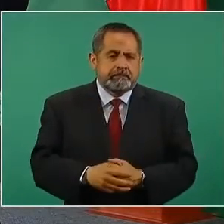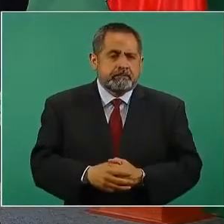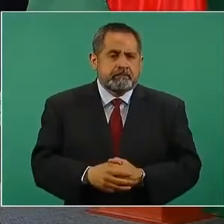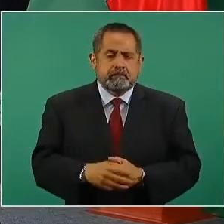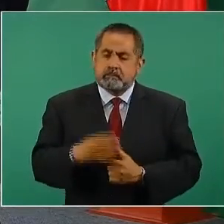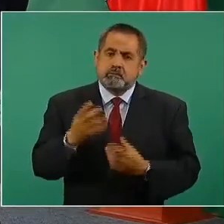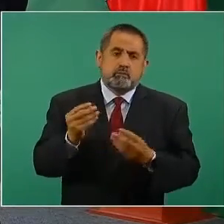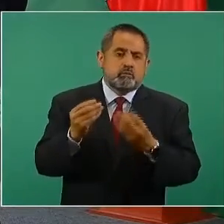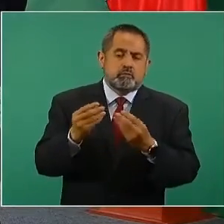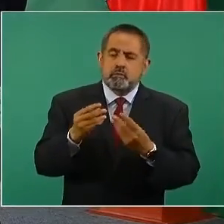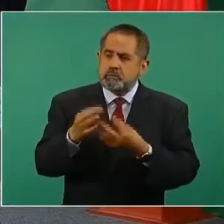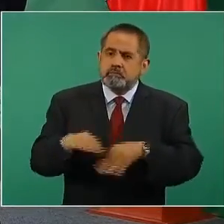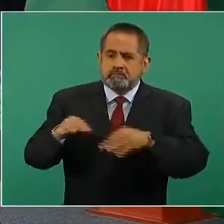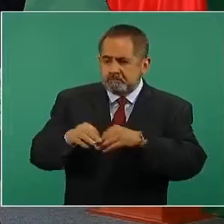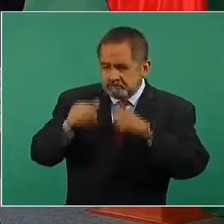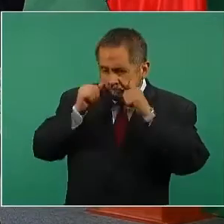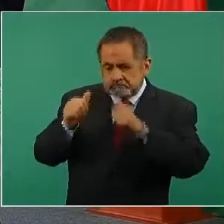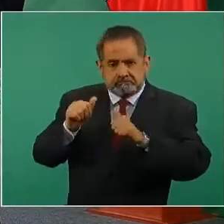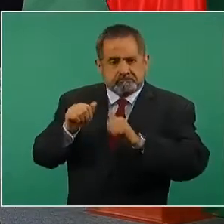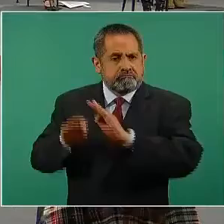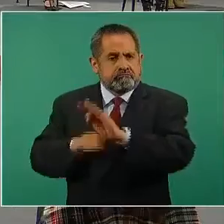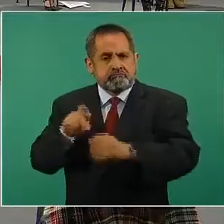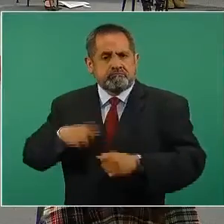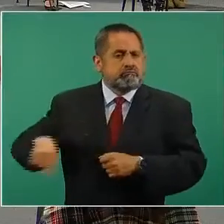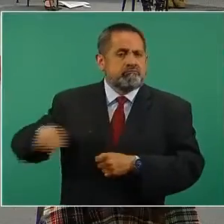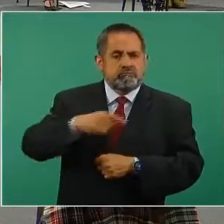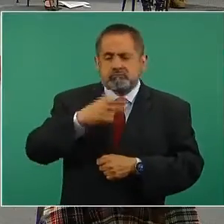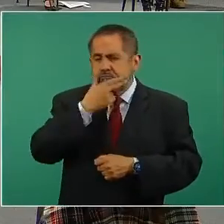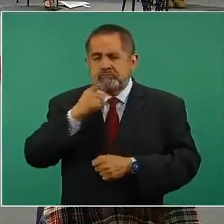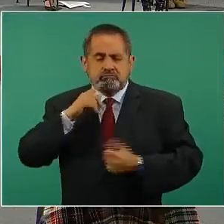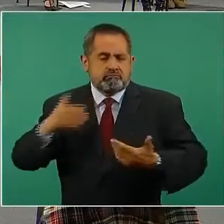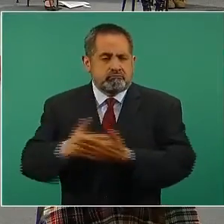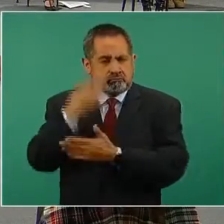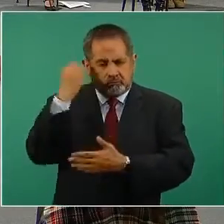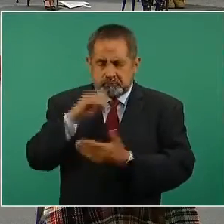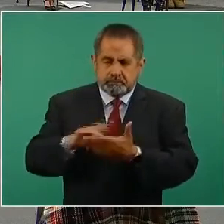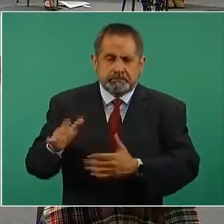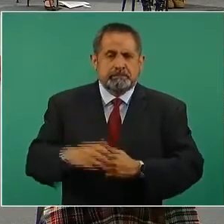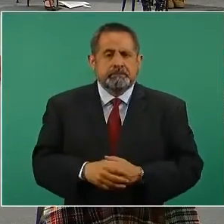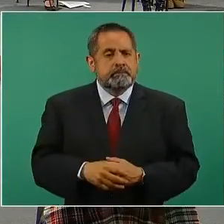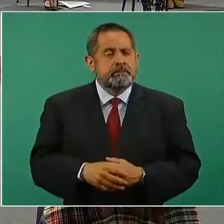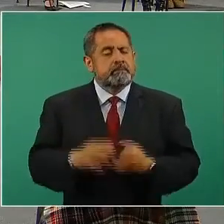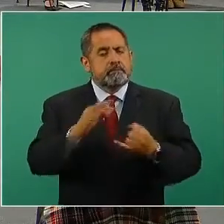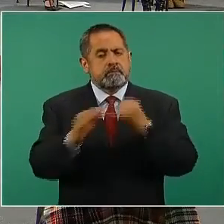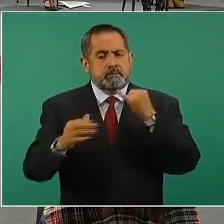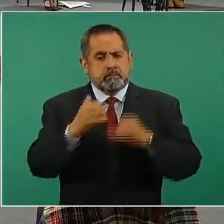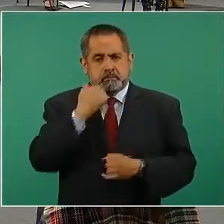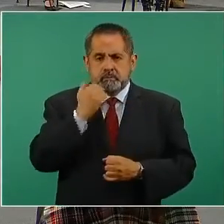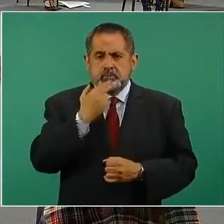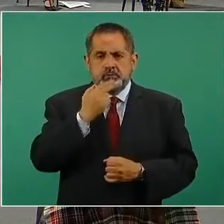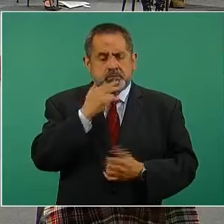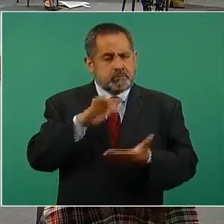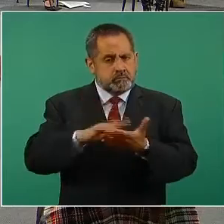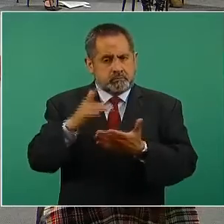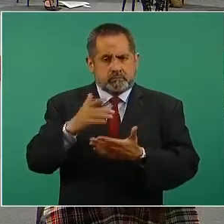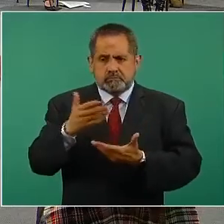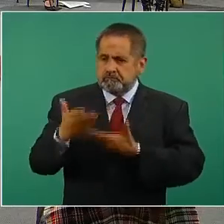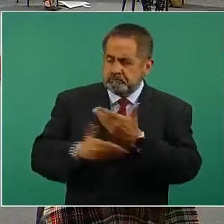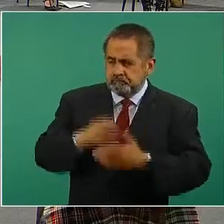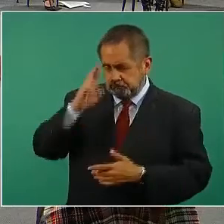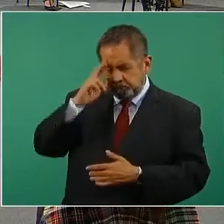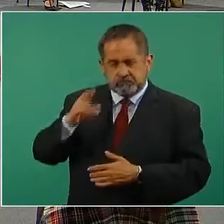ha sido claramente muy importante para las oaxaqueñas y los oaxaqueños. Por último, quiero también usar esta tribuna para reiterarle